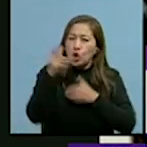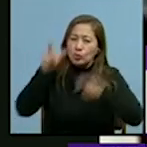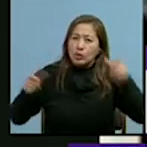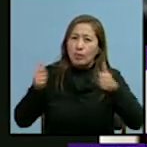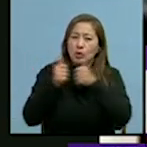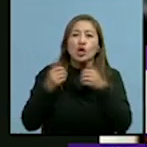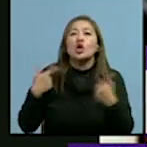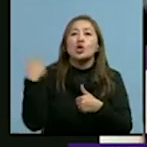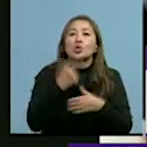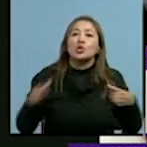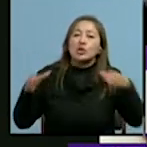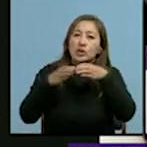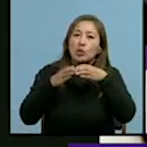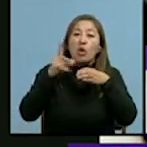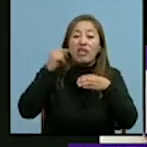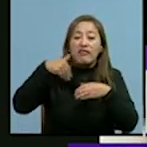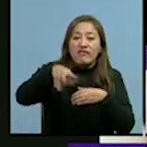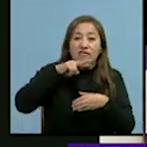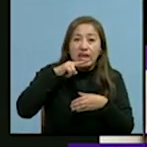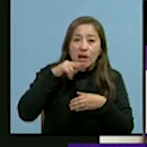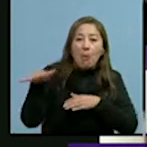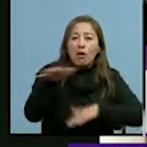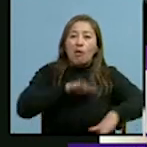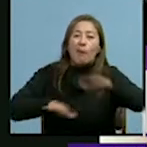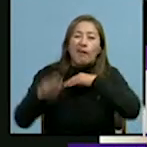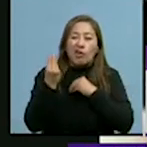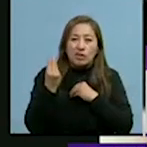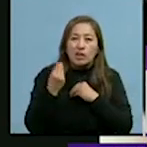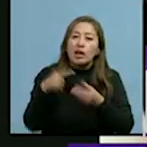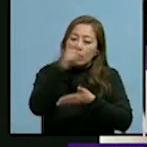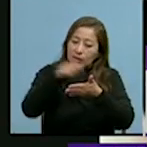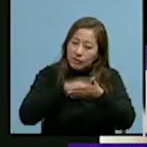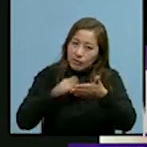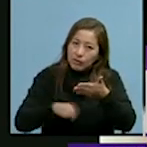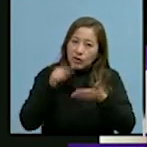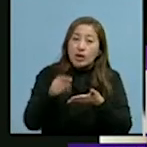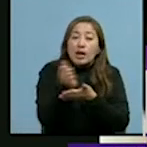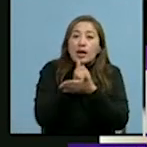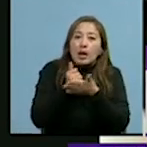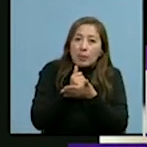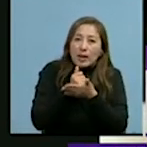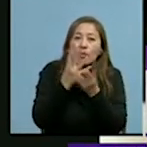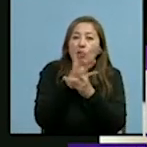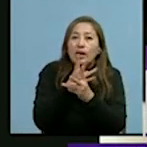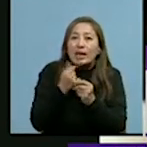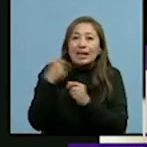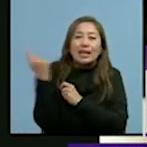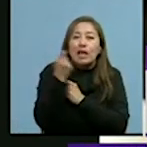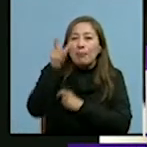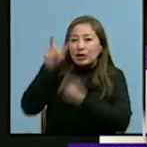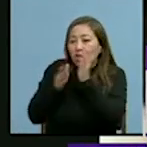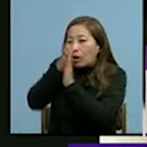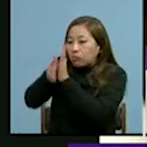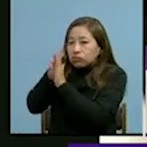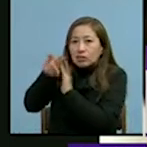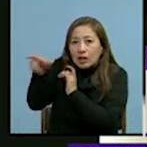nos reunimos con la comisión este viernes ya para organizar este informe que tenemos que hacer, que esperamos que termine de convencer a